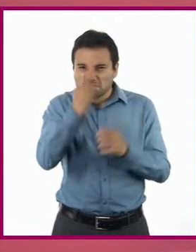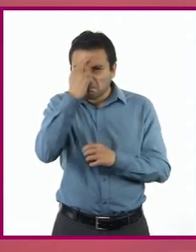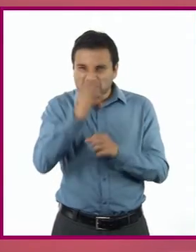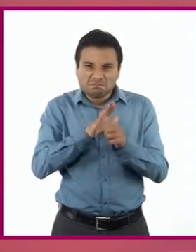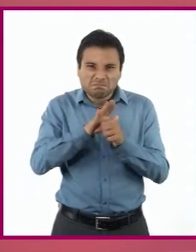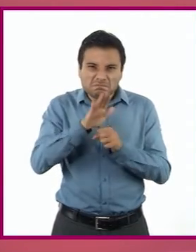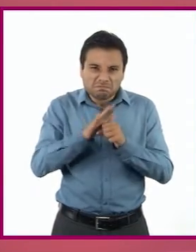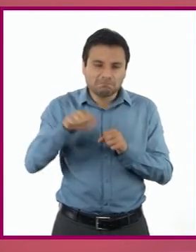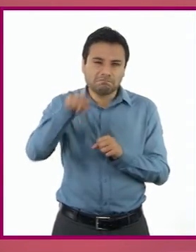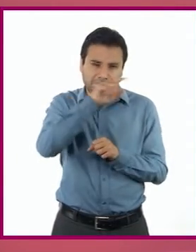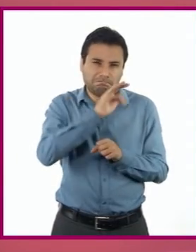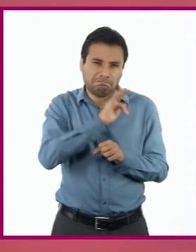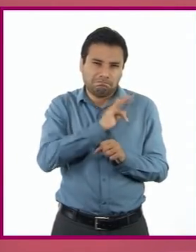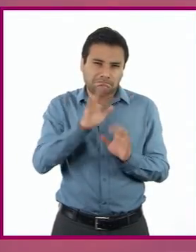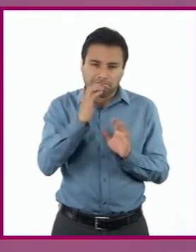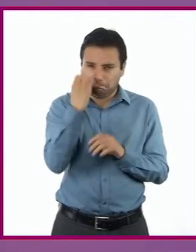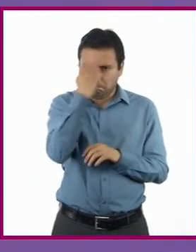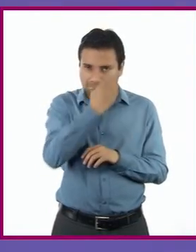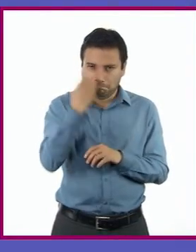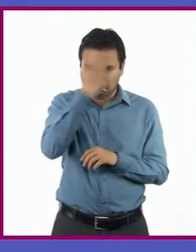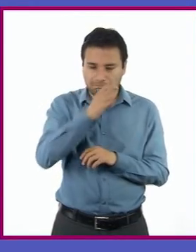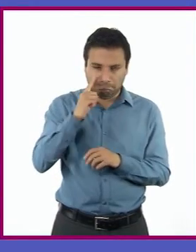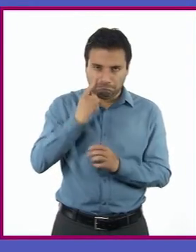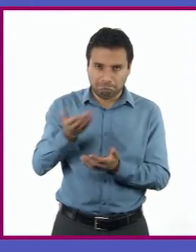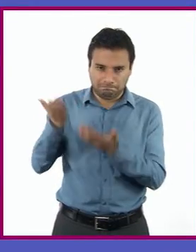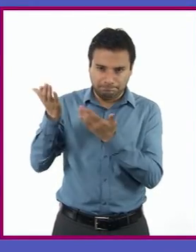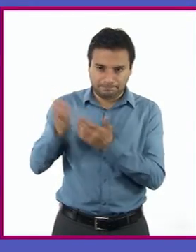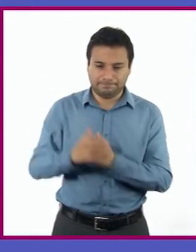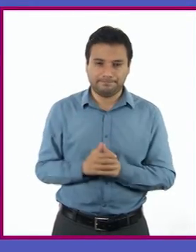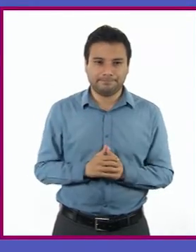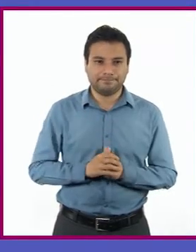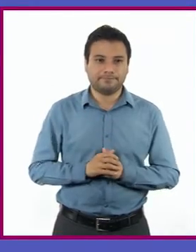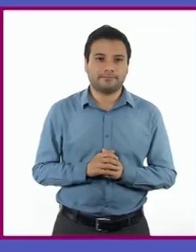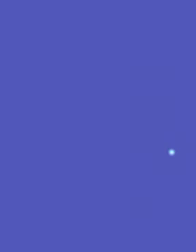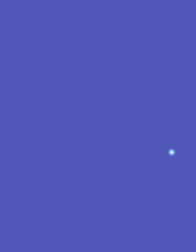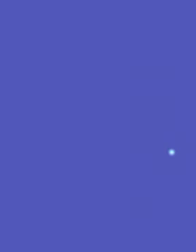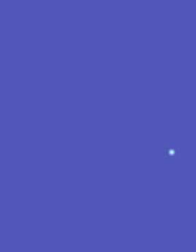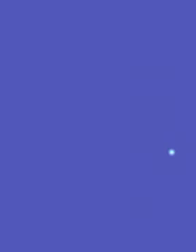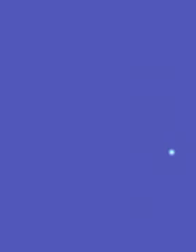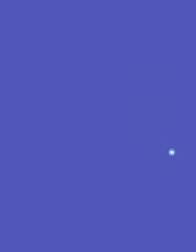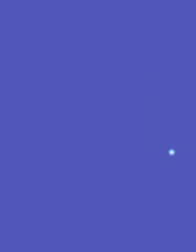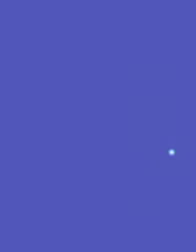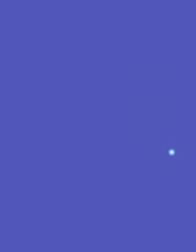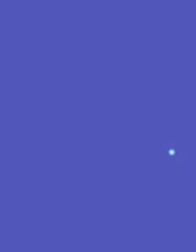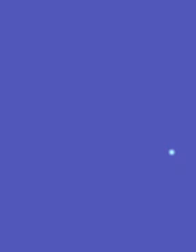No se preocupen si no encuentran todos. ¿Listas y listos? Leamos.